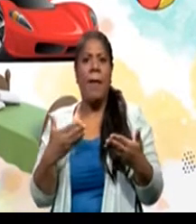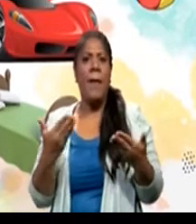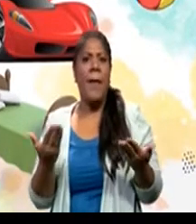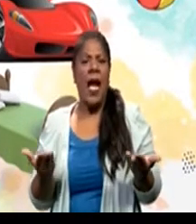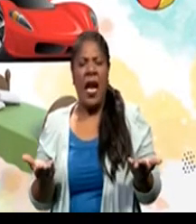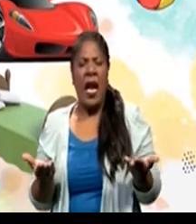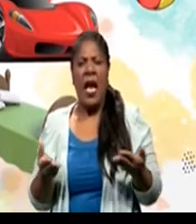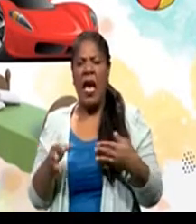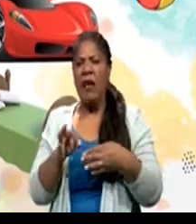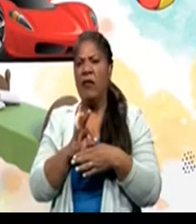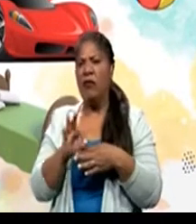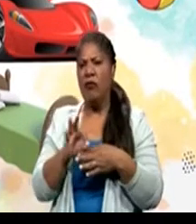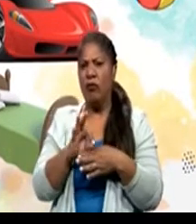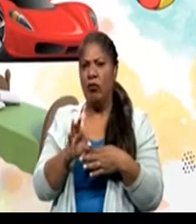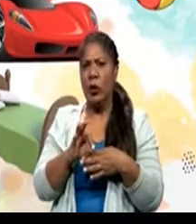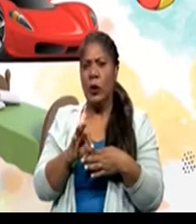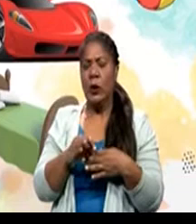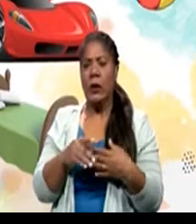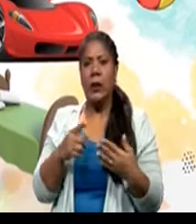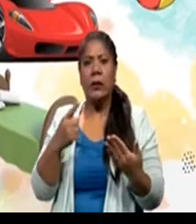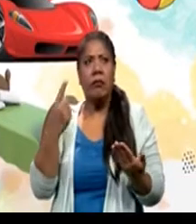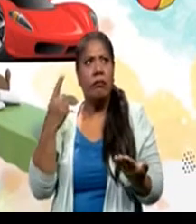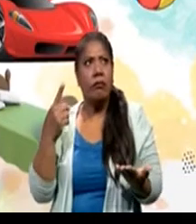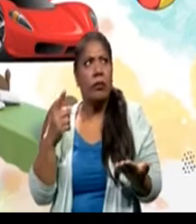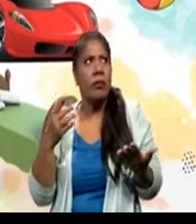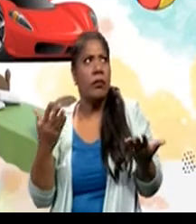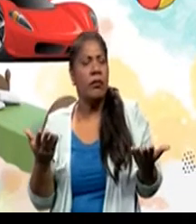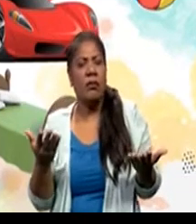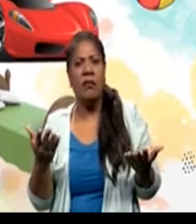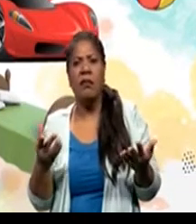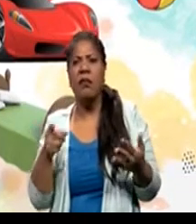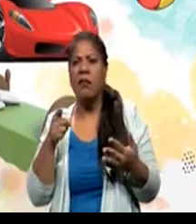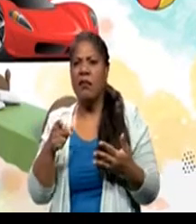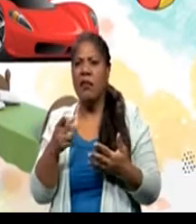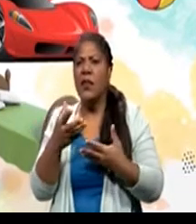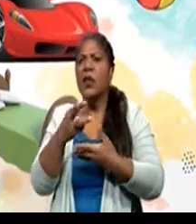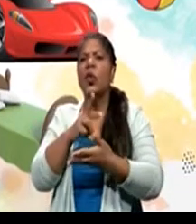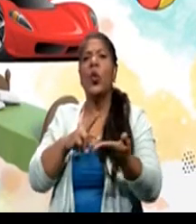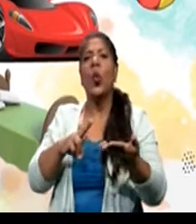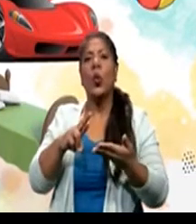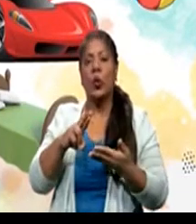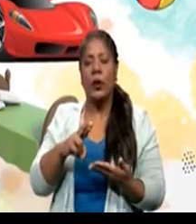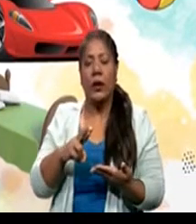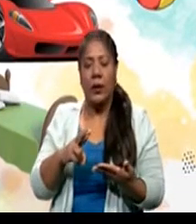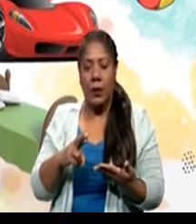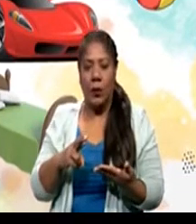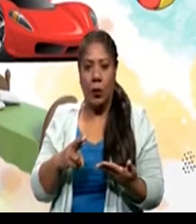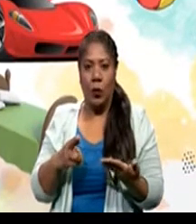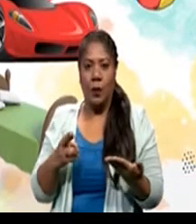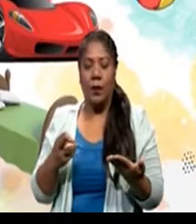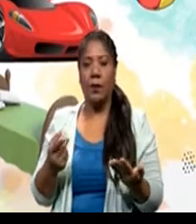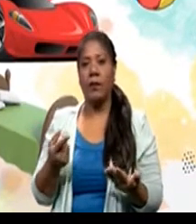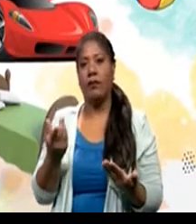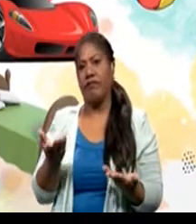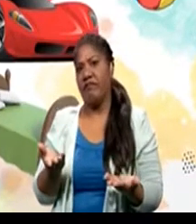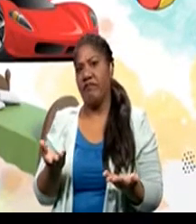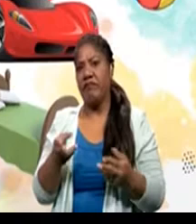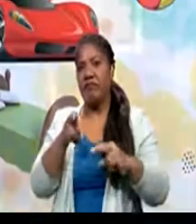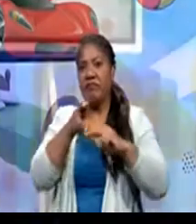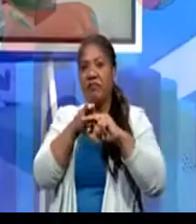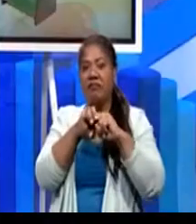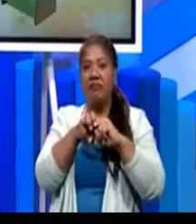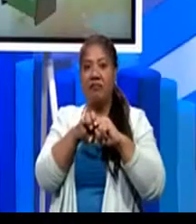del objeto para construir una representación real de las cosas. ¿Para qué me sirve una